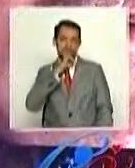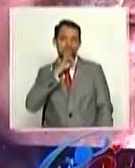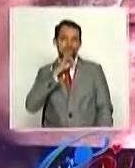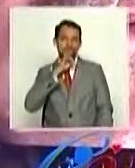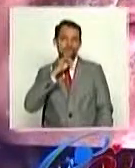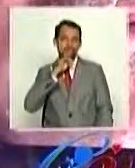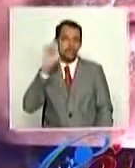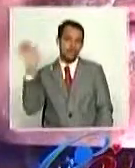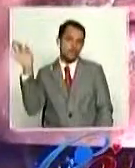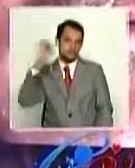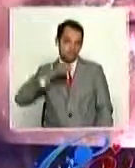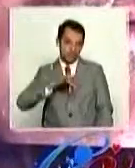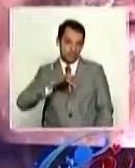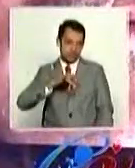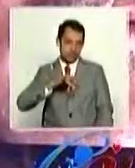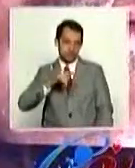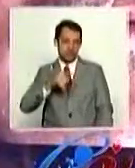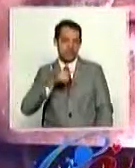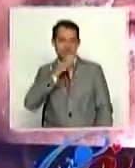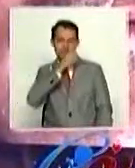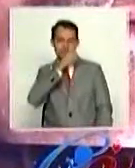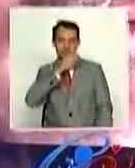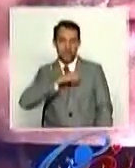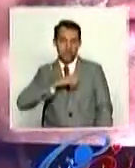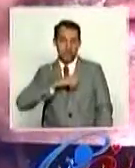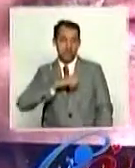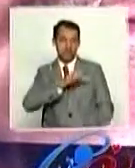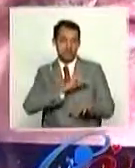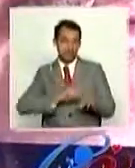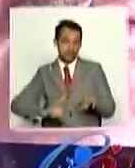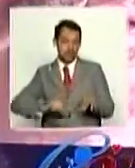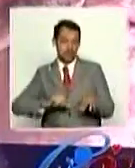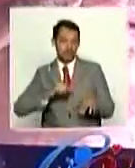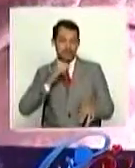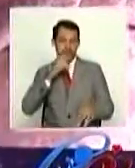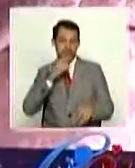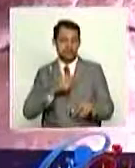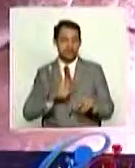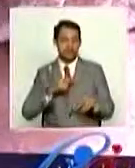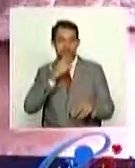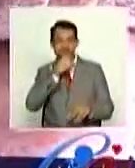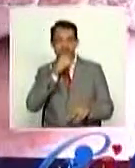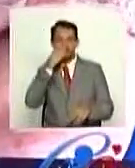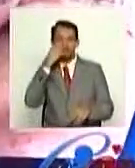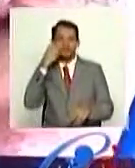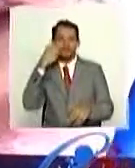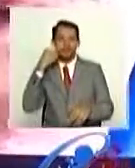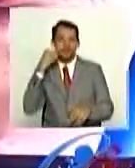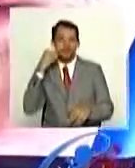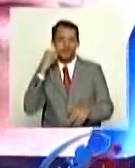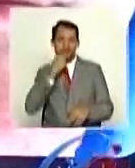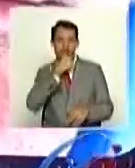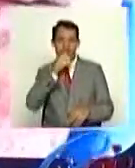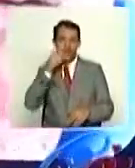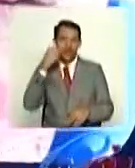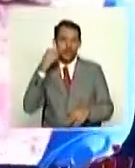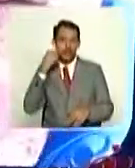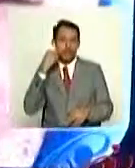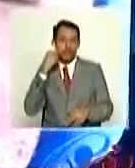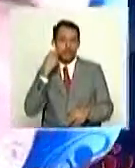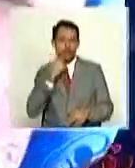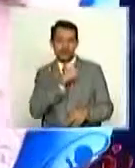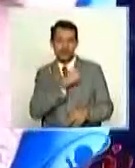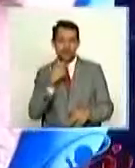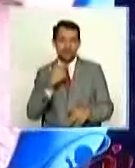Estados Unidos, donde le habían realizado varias cirugías, y en la cavidad oral encontramos una cantidad de